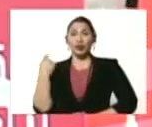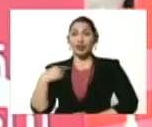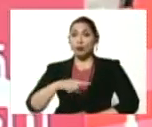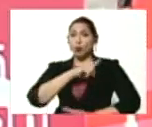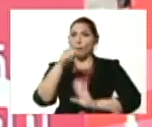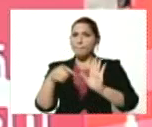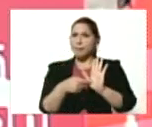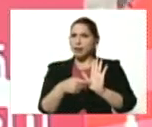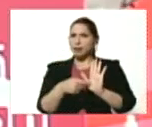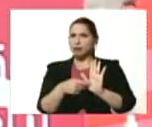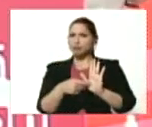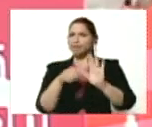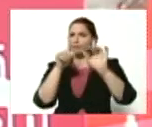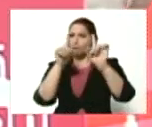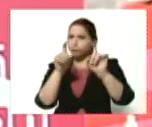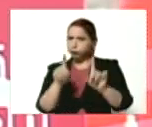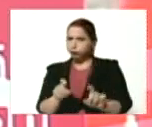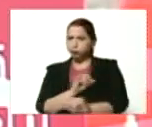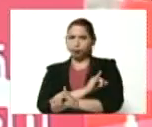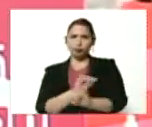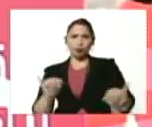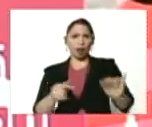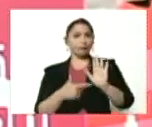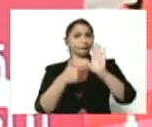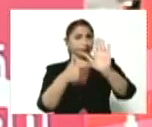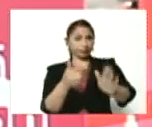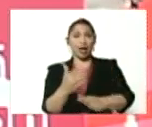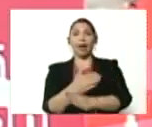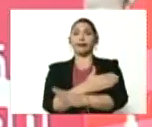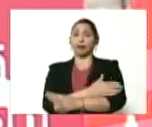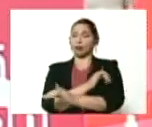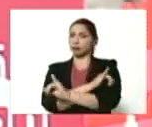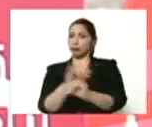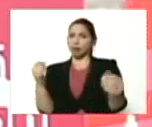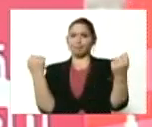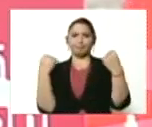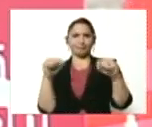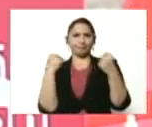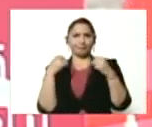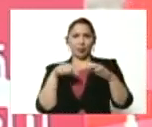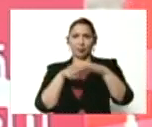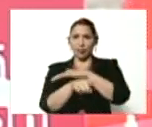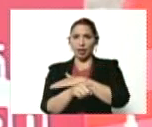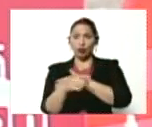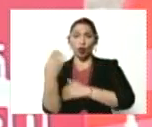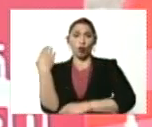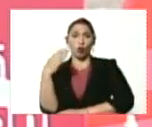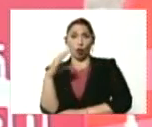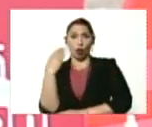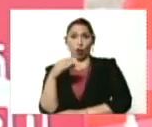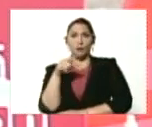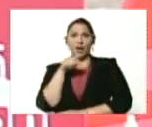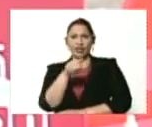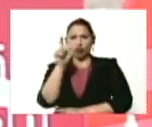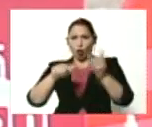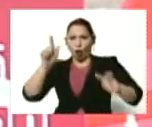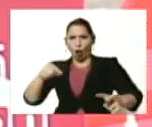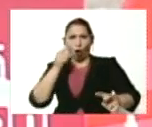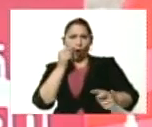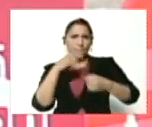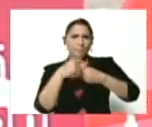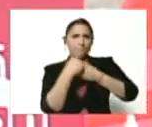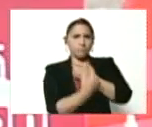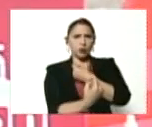pruebas, ya habíamos mostrado que en efecto se estaban entrenando en Colombia estos desertores, estos paramilitares,